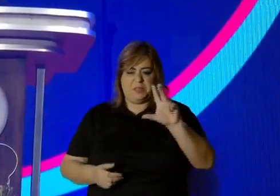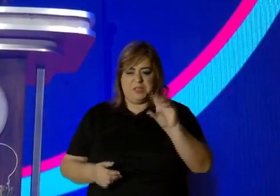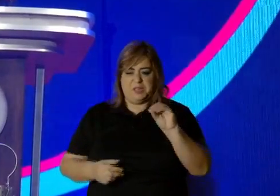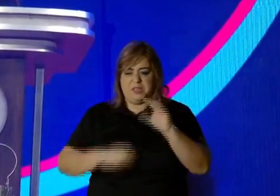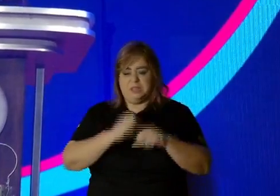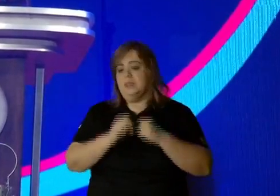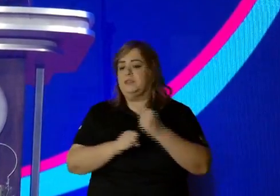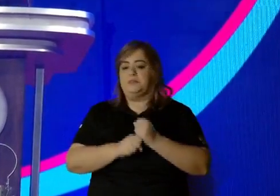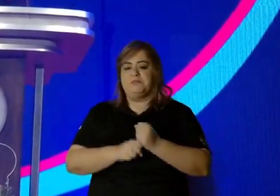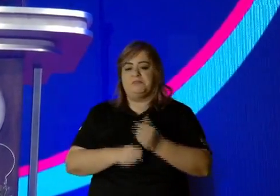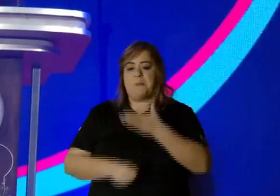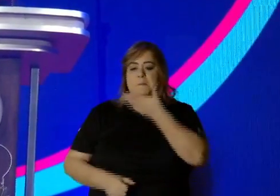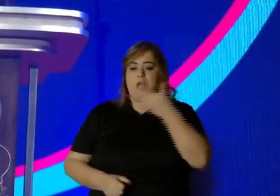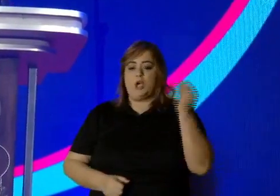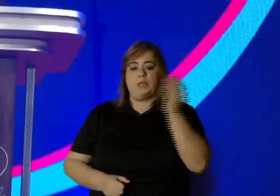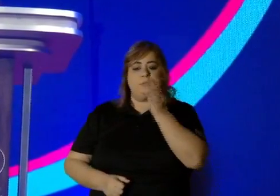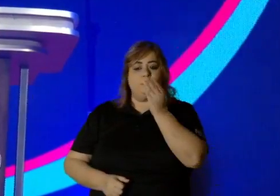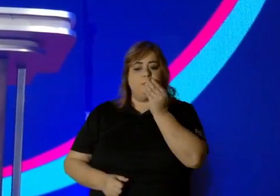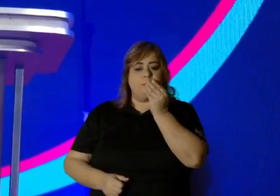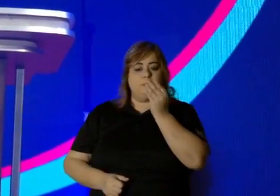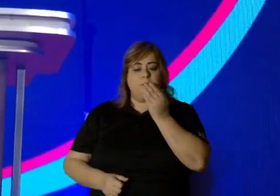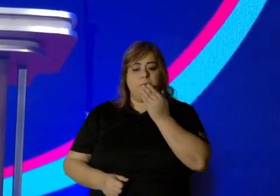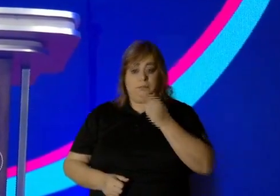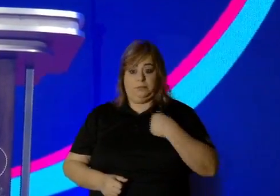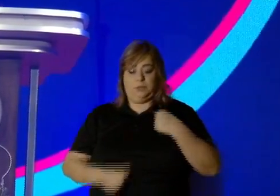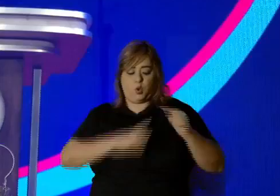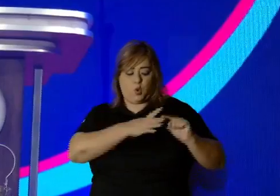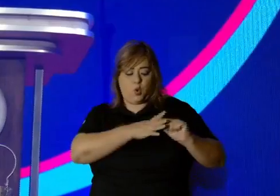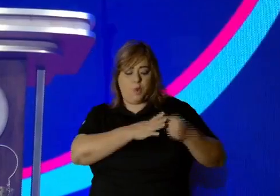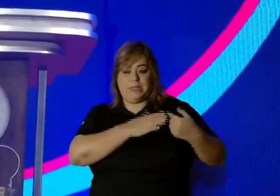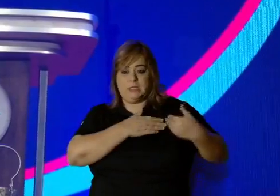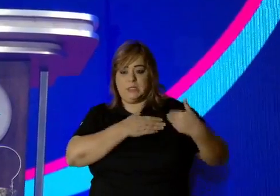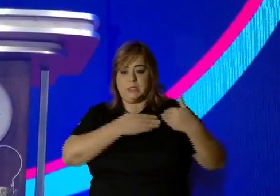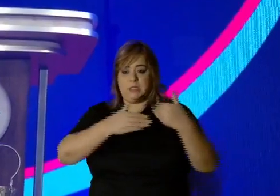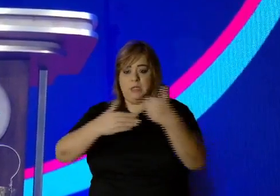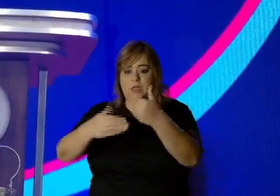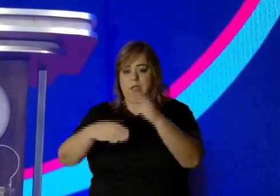no conviene. Pero desde que comenzamos en el ministerio,